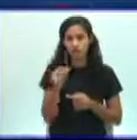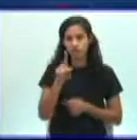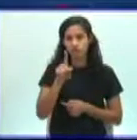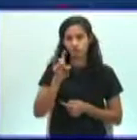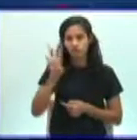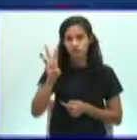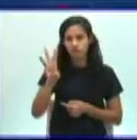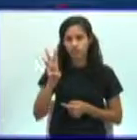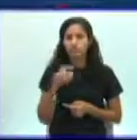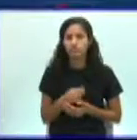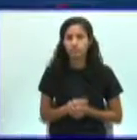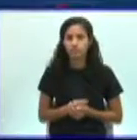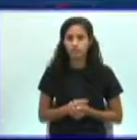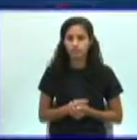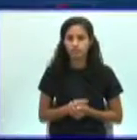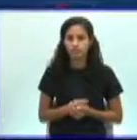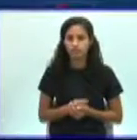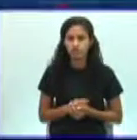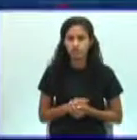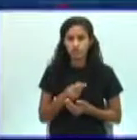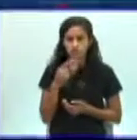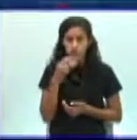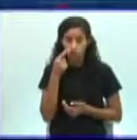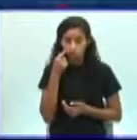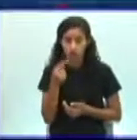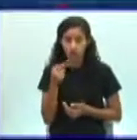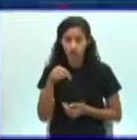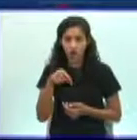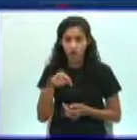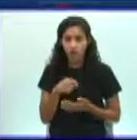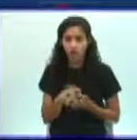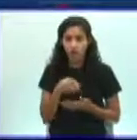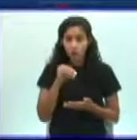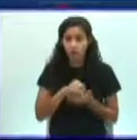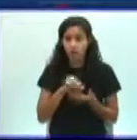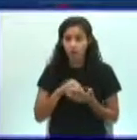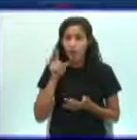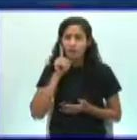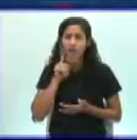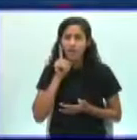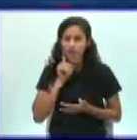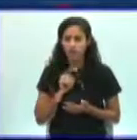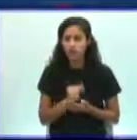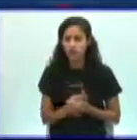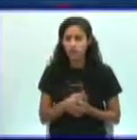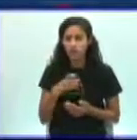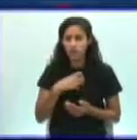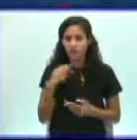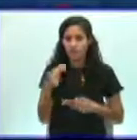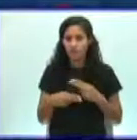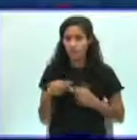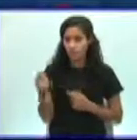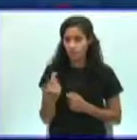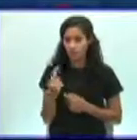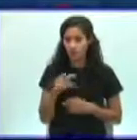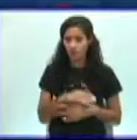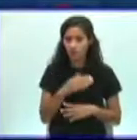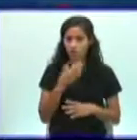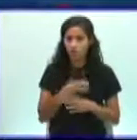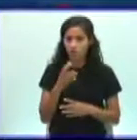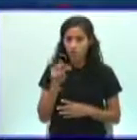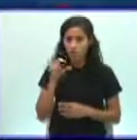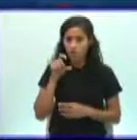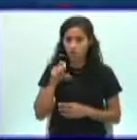es igual a 13. Como ven, están señalados y destacados los ejercicios básicos en los que